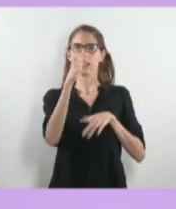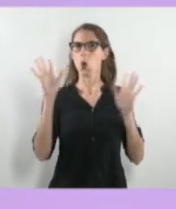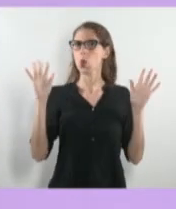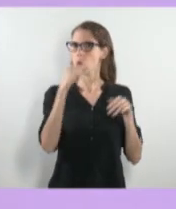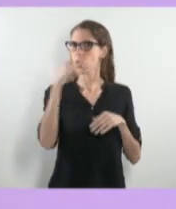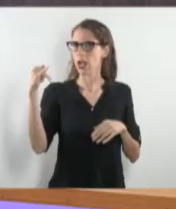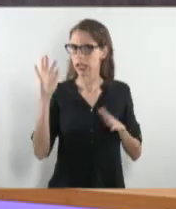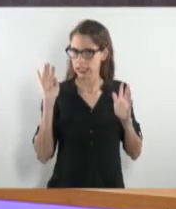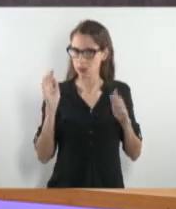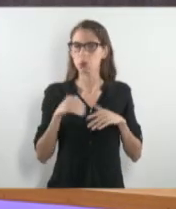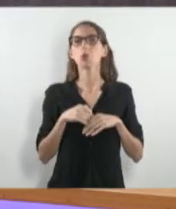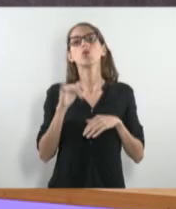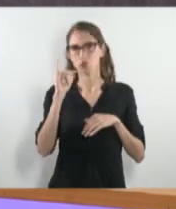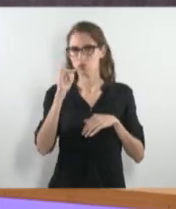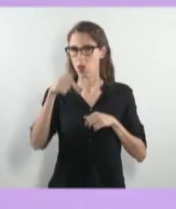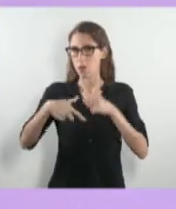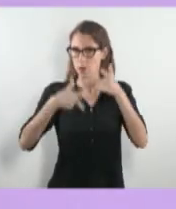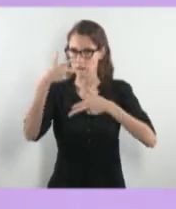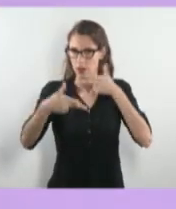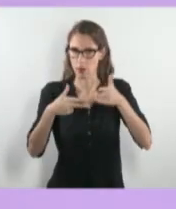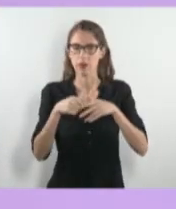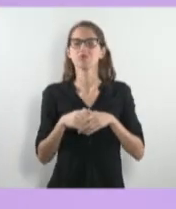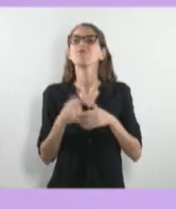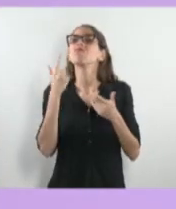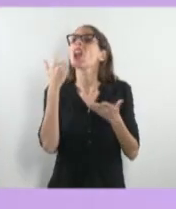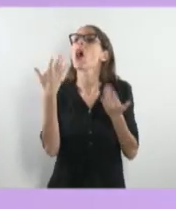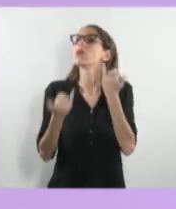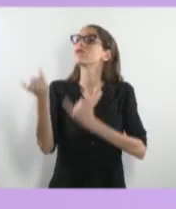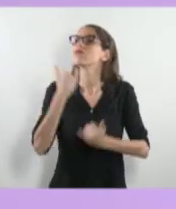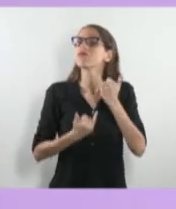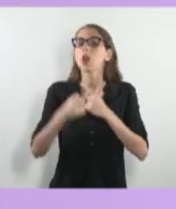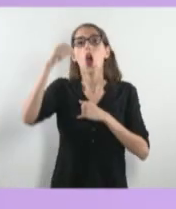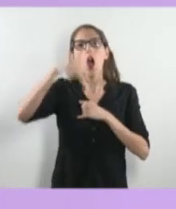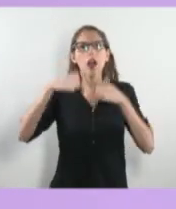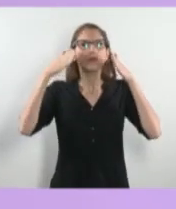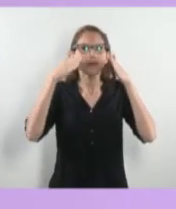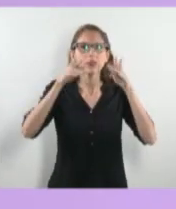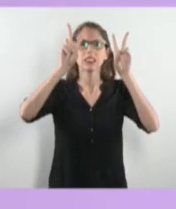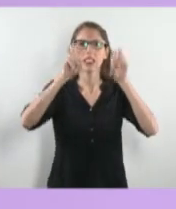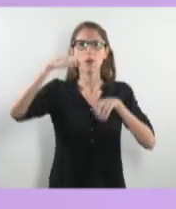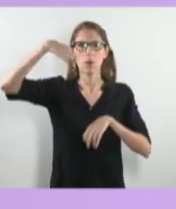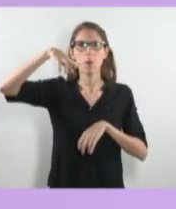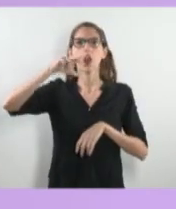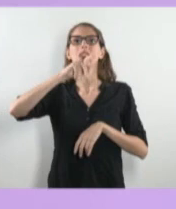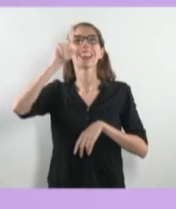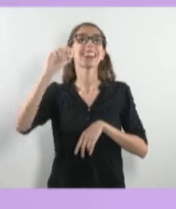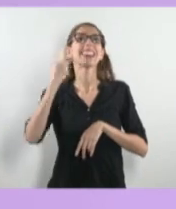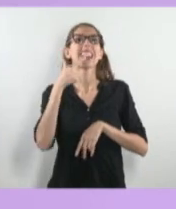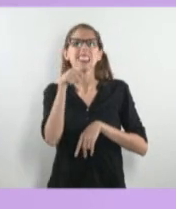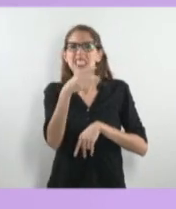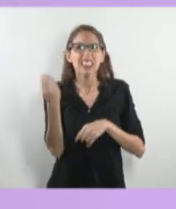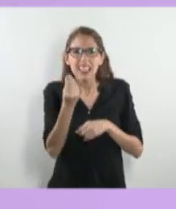también. Dale, sí. Contanos entonces. Bueno, vamos a hablar entonces de las proteínas y, bueno, las proteínas están formadas